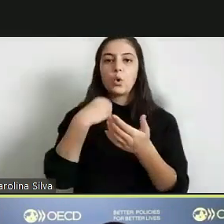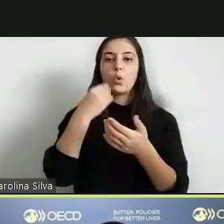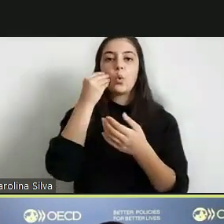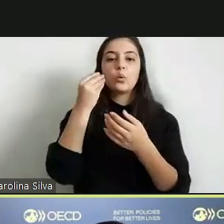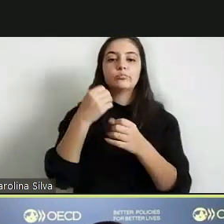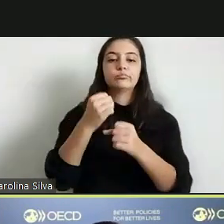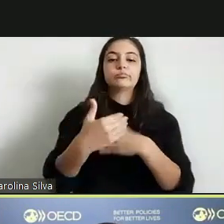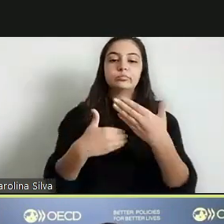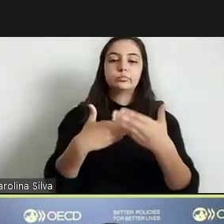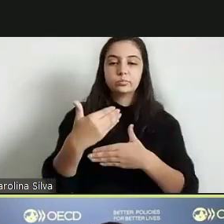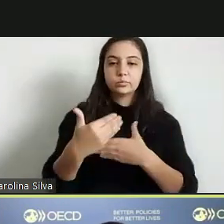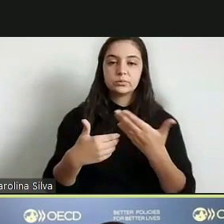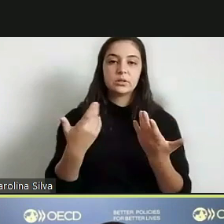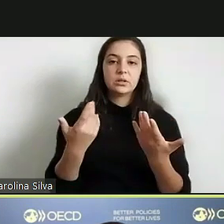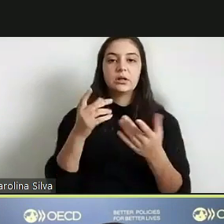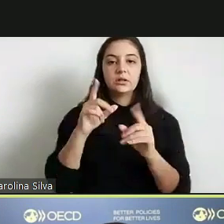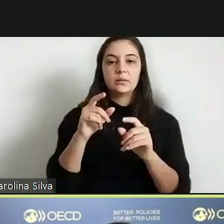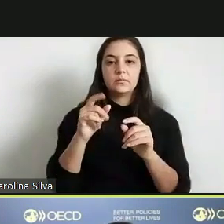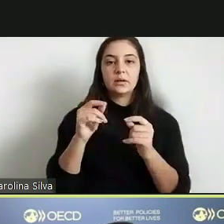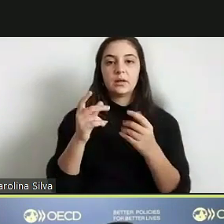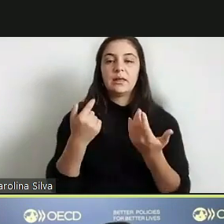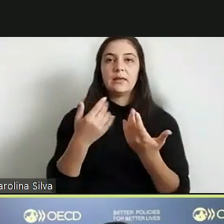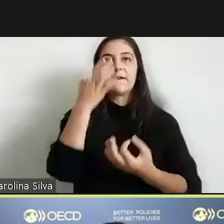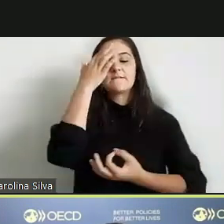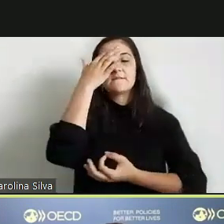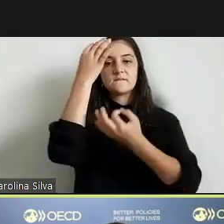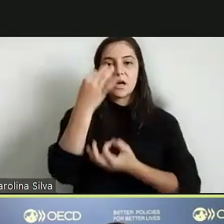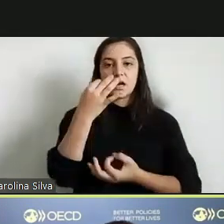sobre la equidad y sobre la integridad.